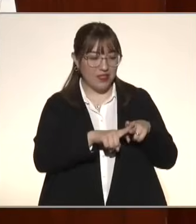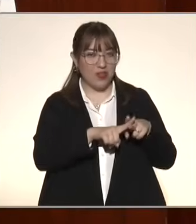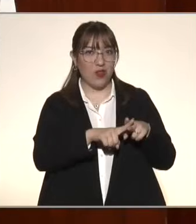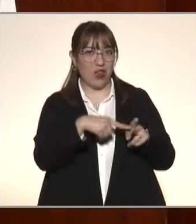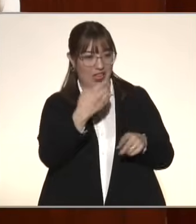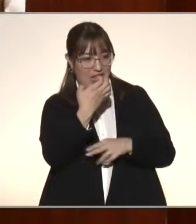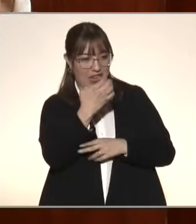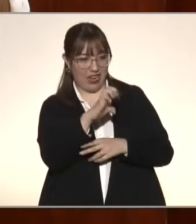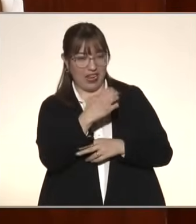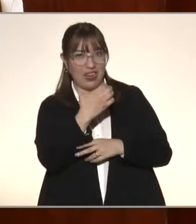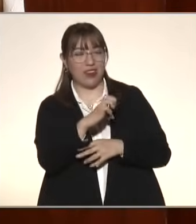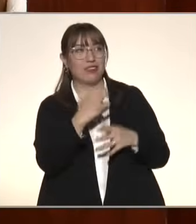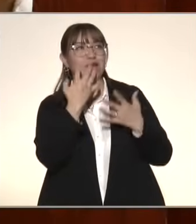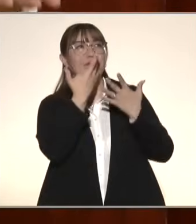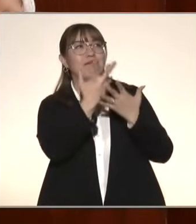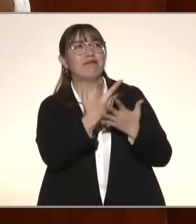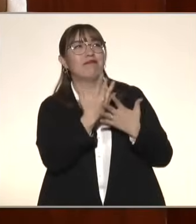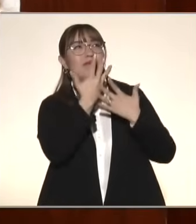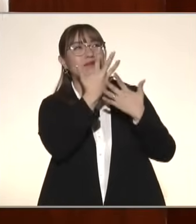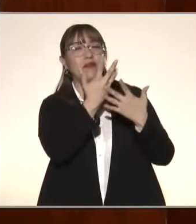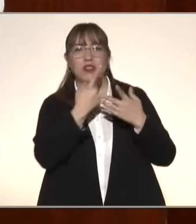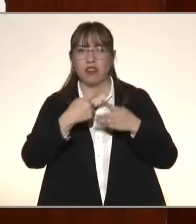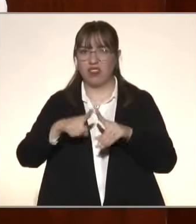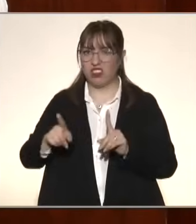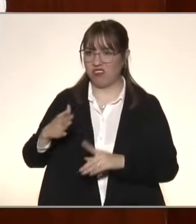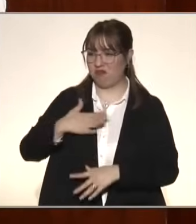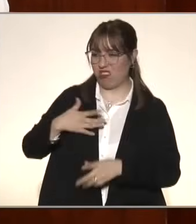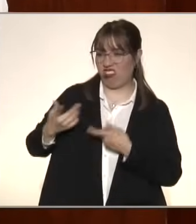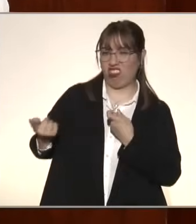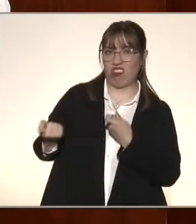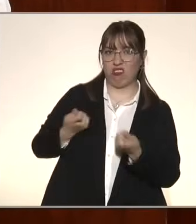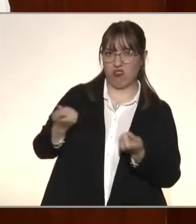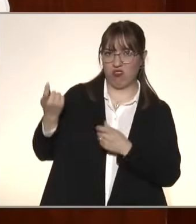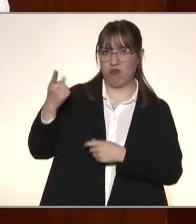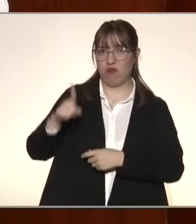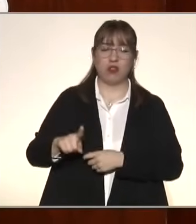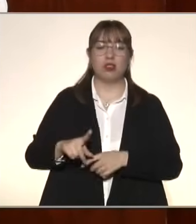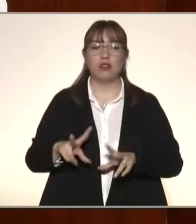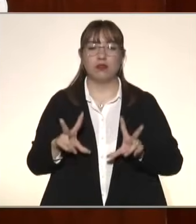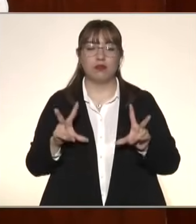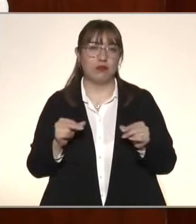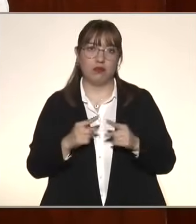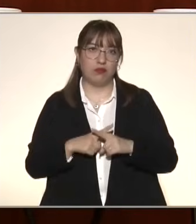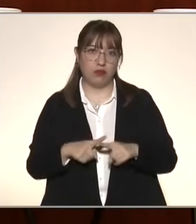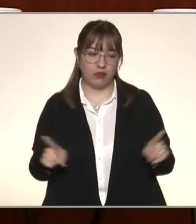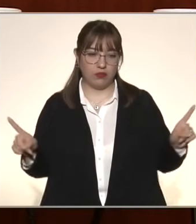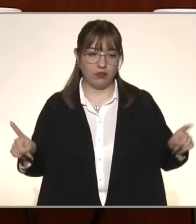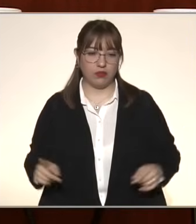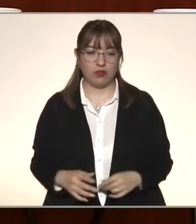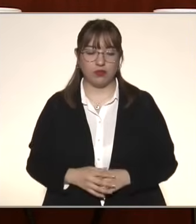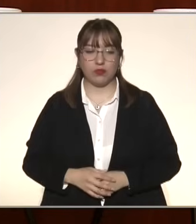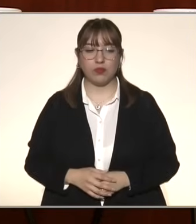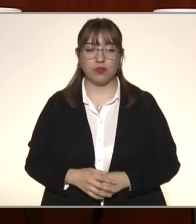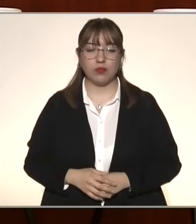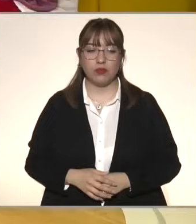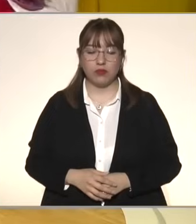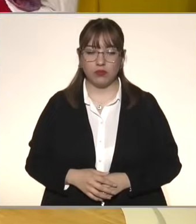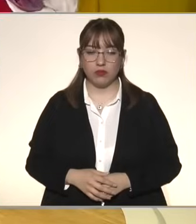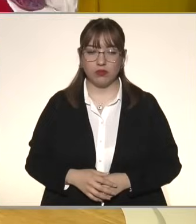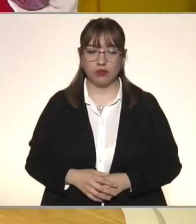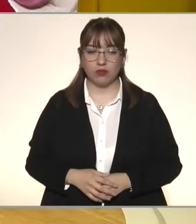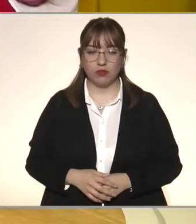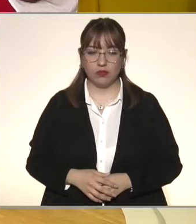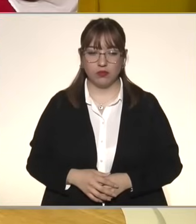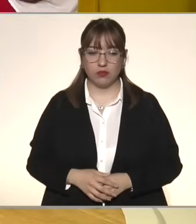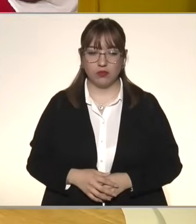esperar que el año sea como yo lo estoy deseando. No sé si entendemos bien la diferencia. A ver, explícanoslas. La